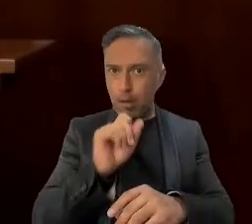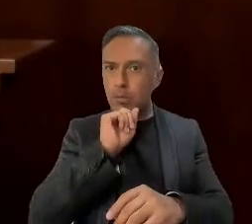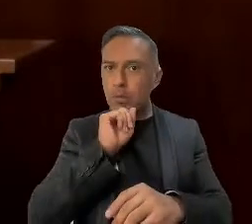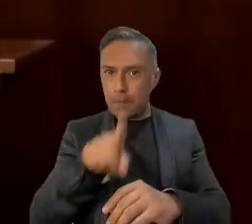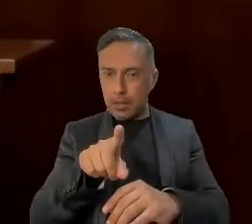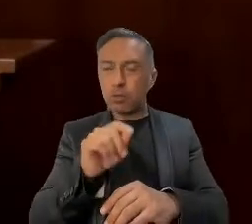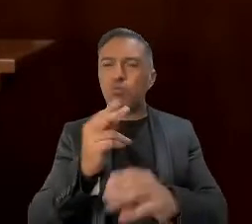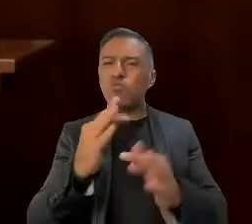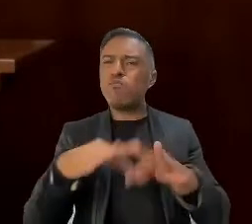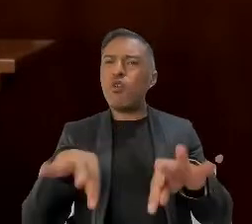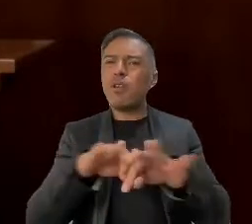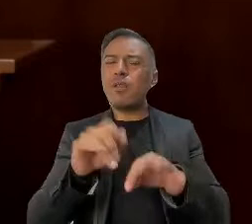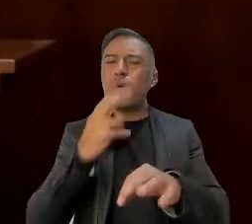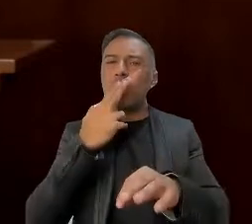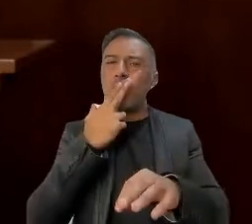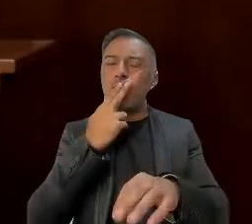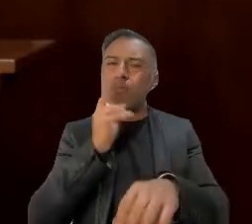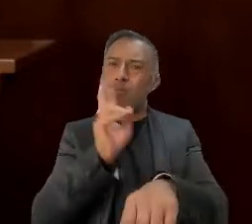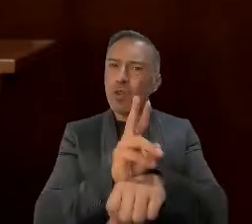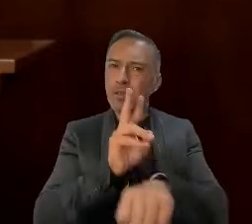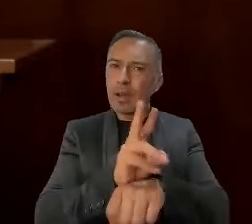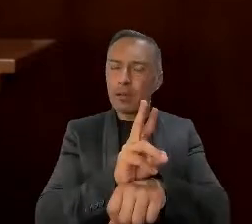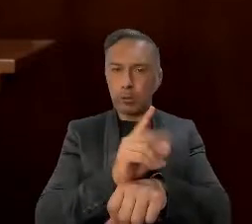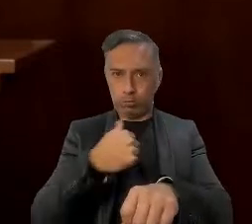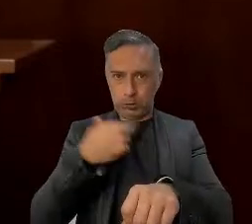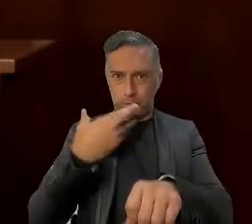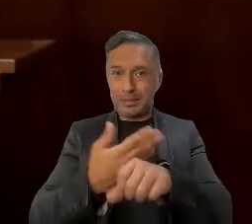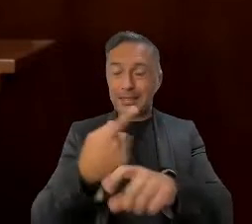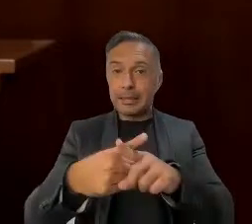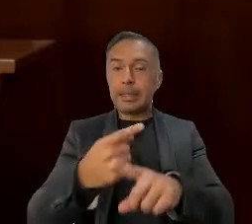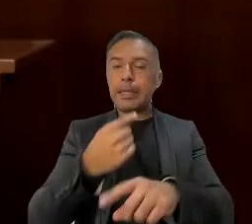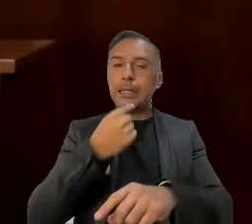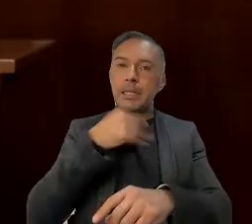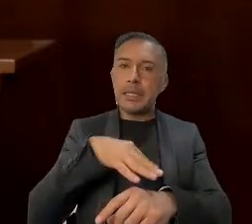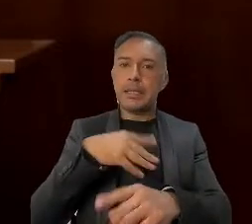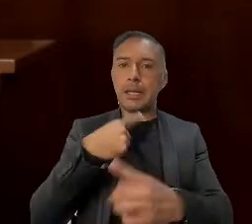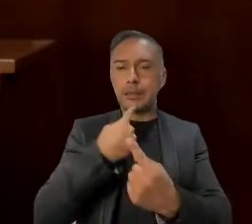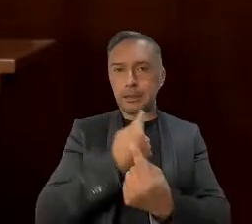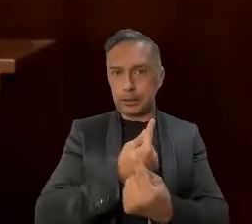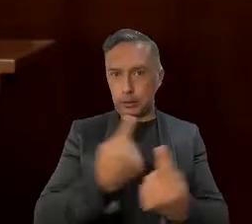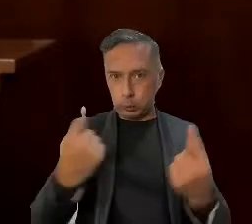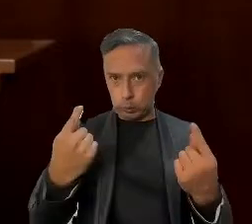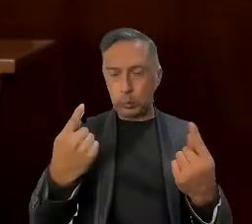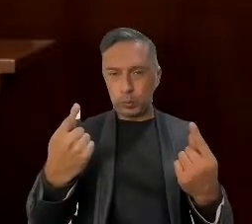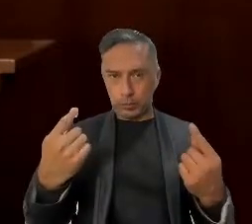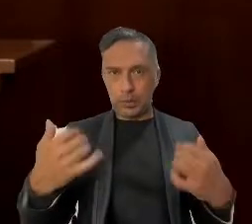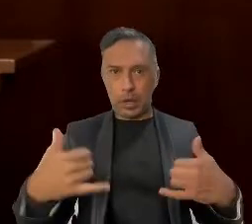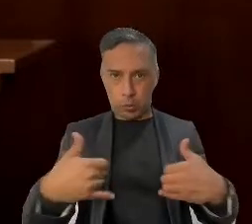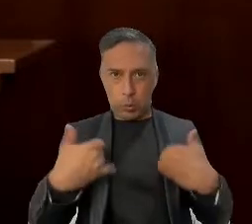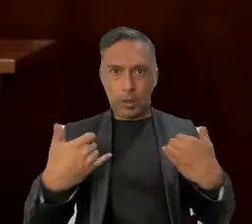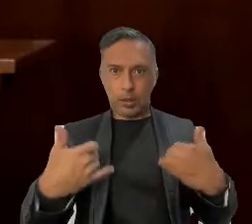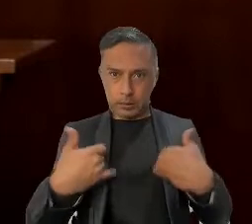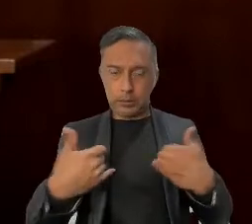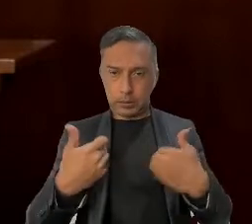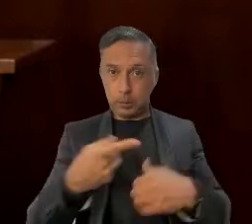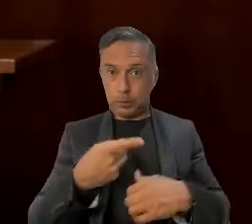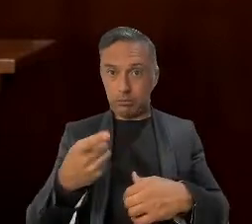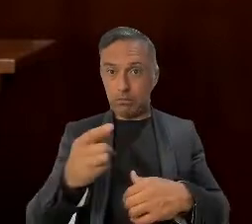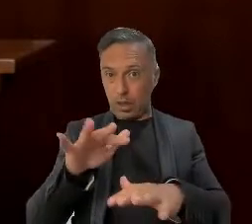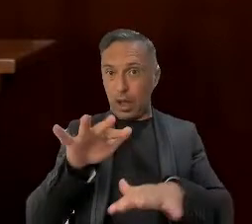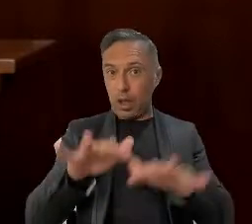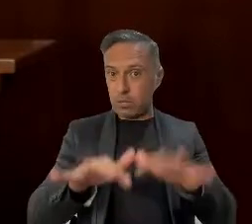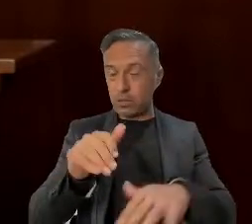en todo lo que nos corresponde a los niños a las niñas y a los adolescentes y a veces Lamentablemente